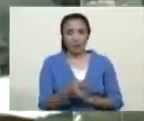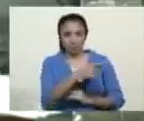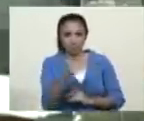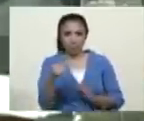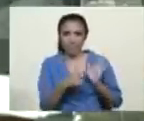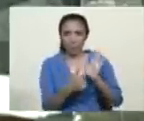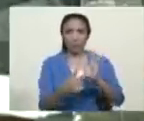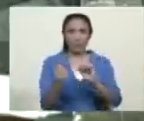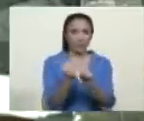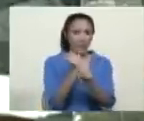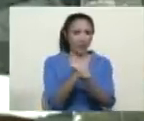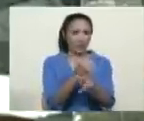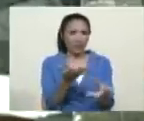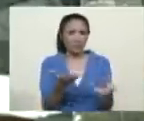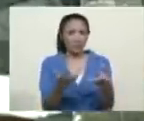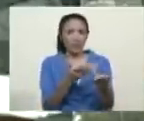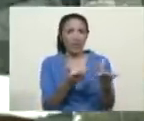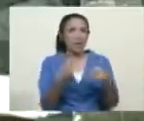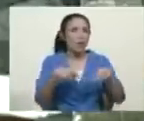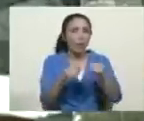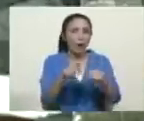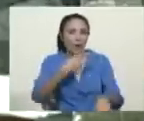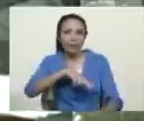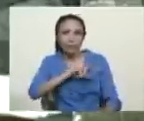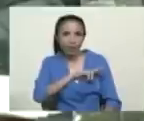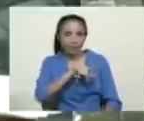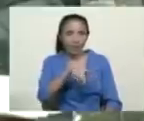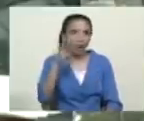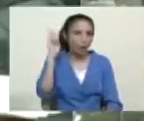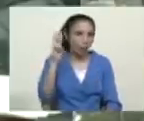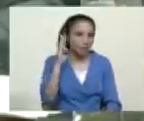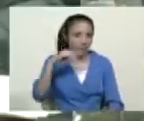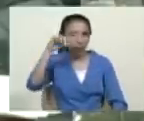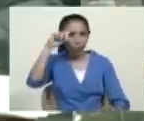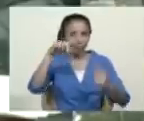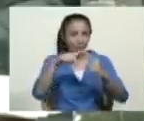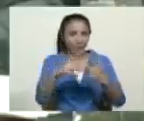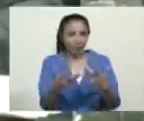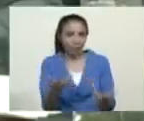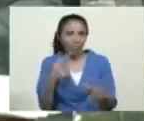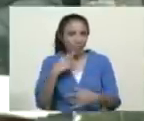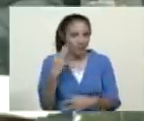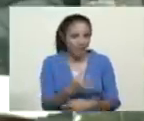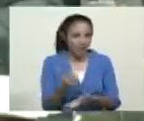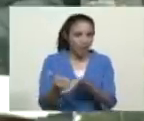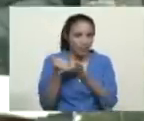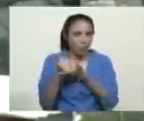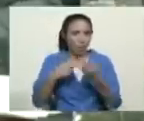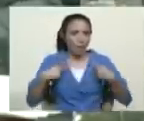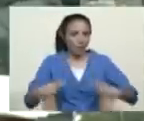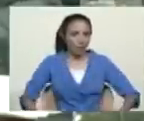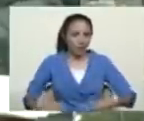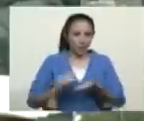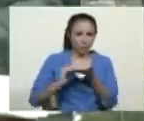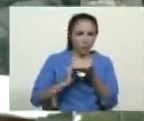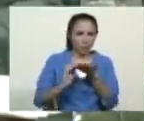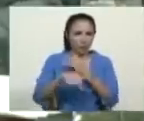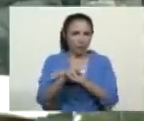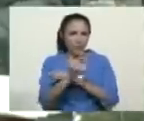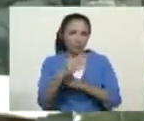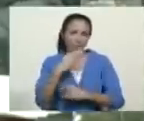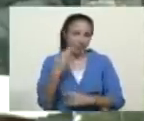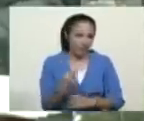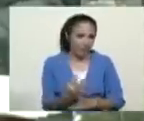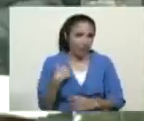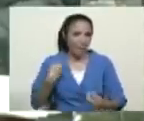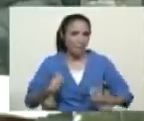tras bambalinas. Ahora está claro que Washington no quiere realmente resolver los problemas en Venezuela, que no se preocupa por el